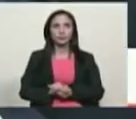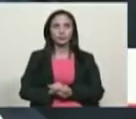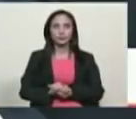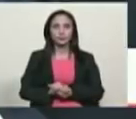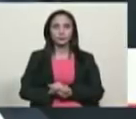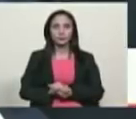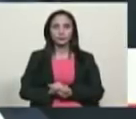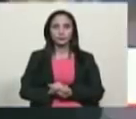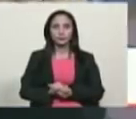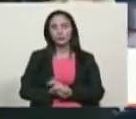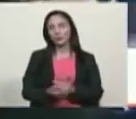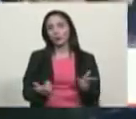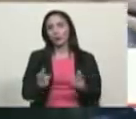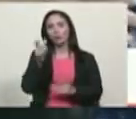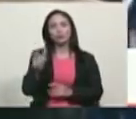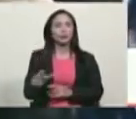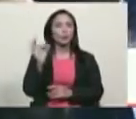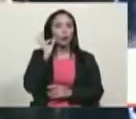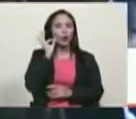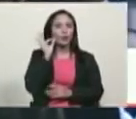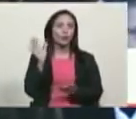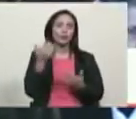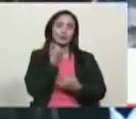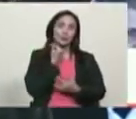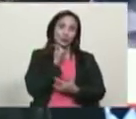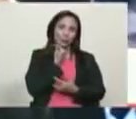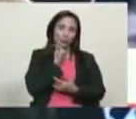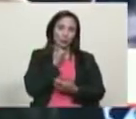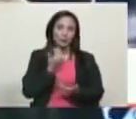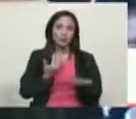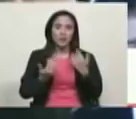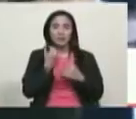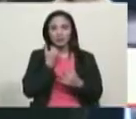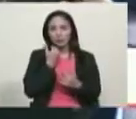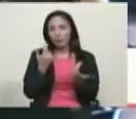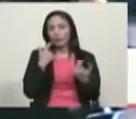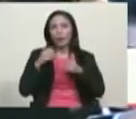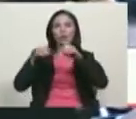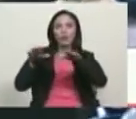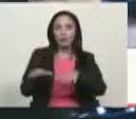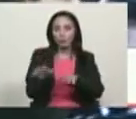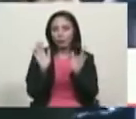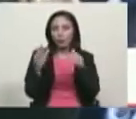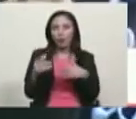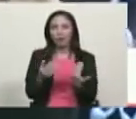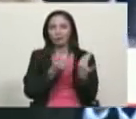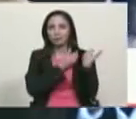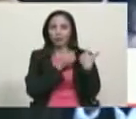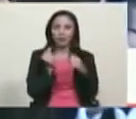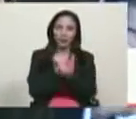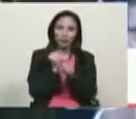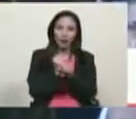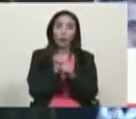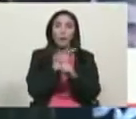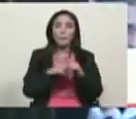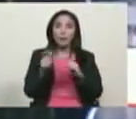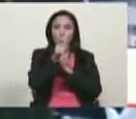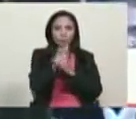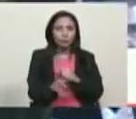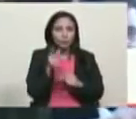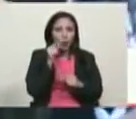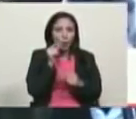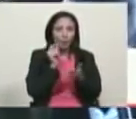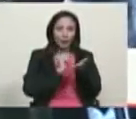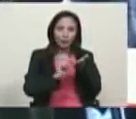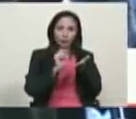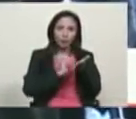Por razones de salud, Carmen pidió pasar a otras funciones, también se mantiene colaborando todo el tiempo.